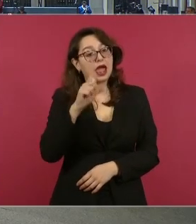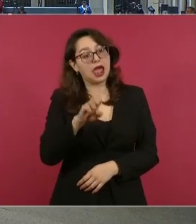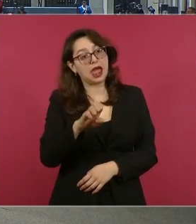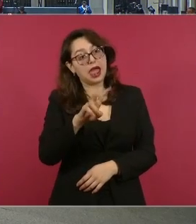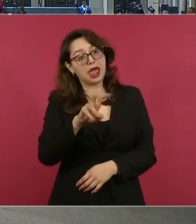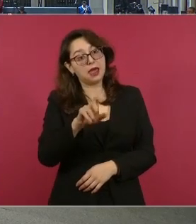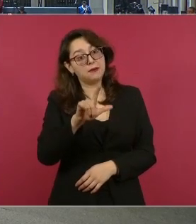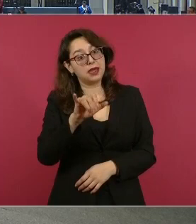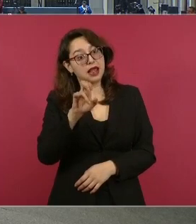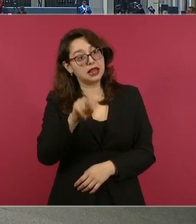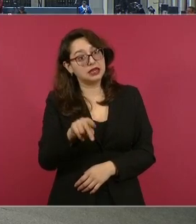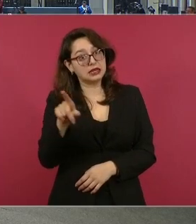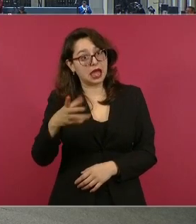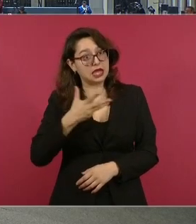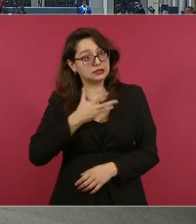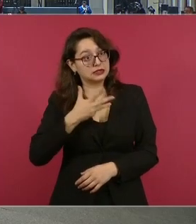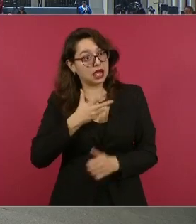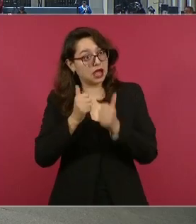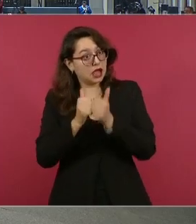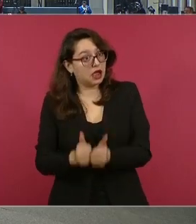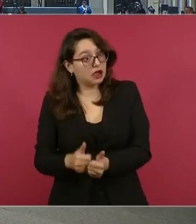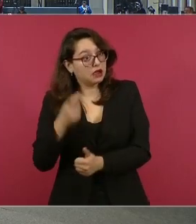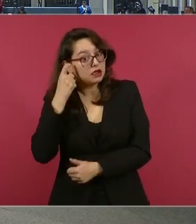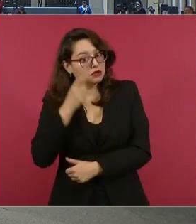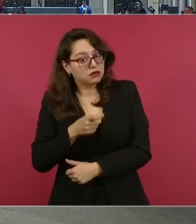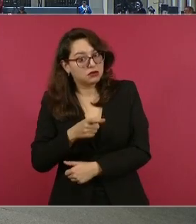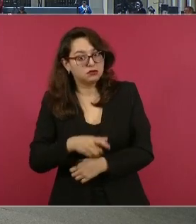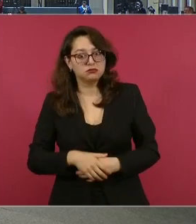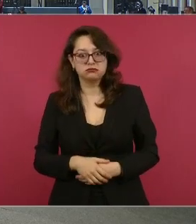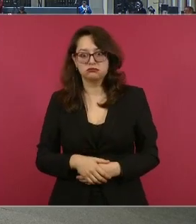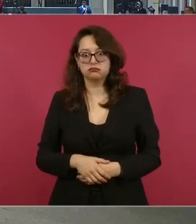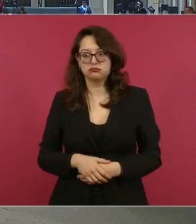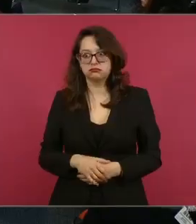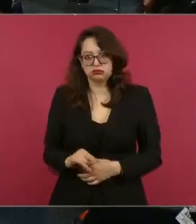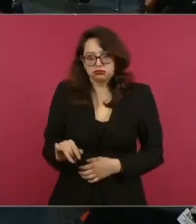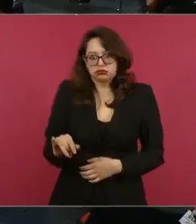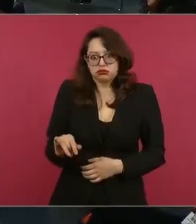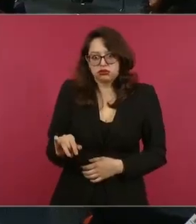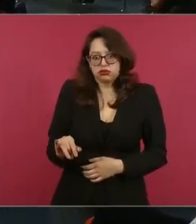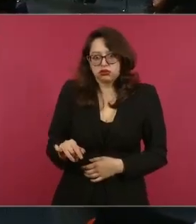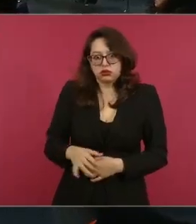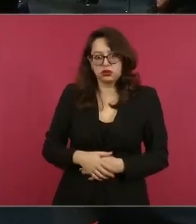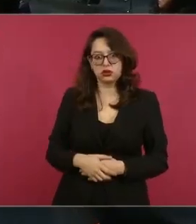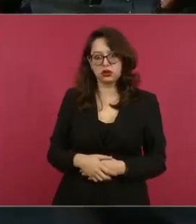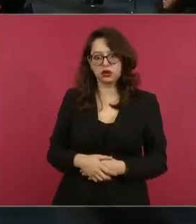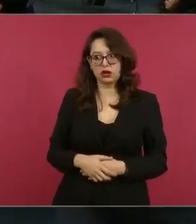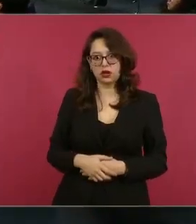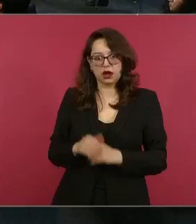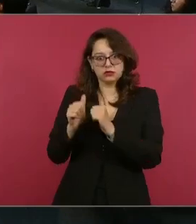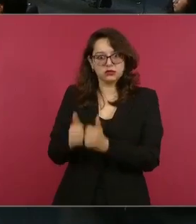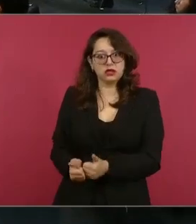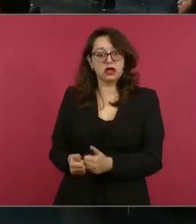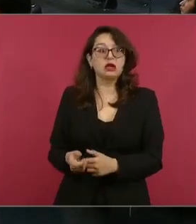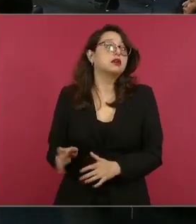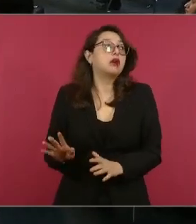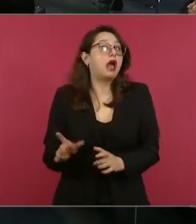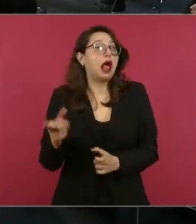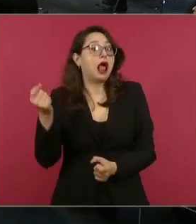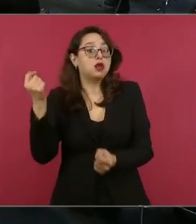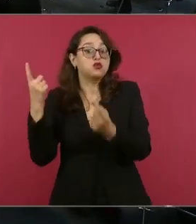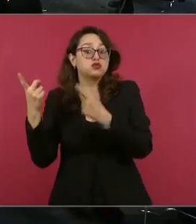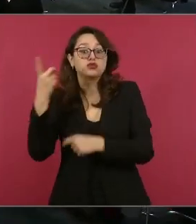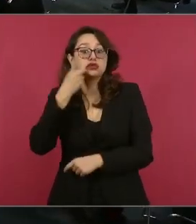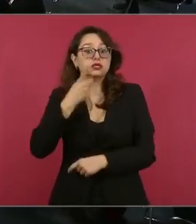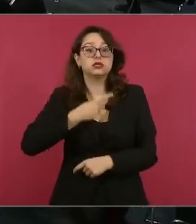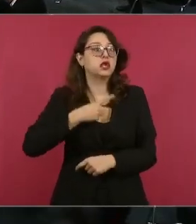en la entidad? Sí, ¿por qué? porque ha habido ahí información de que no la